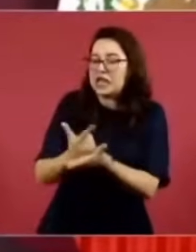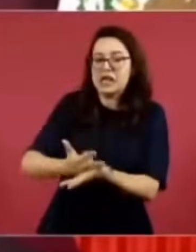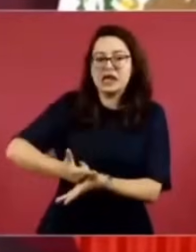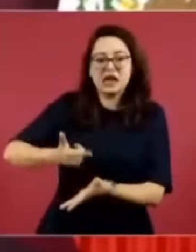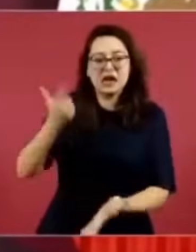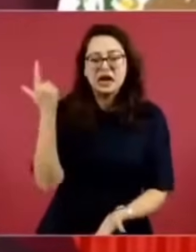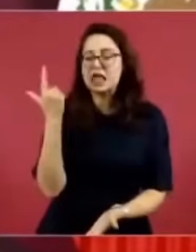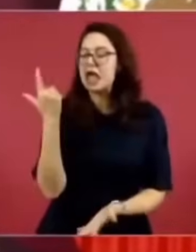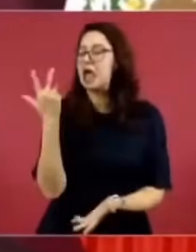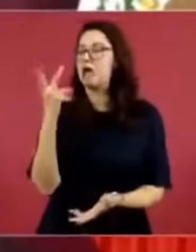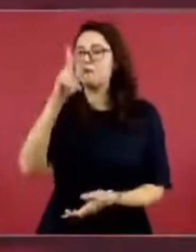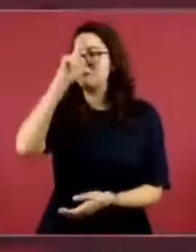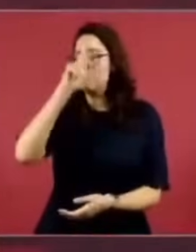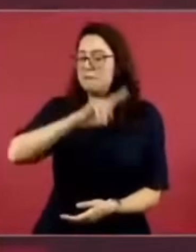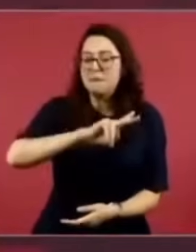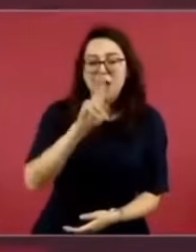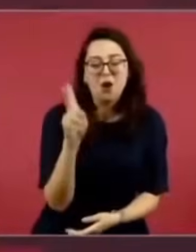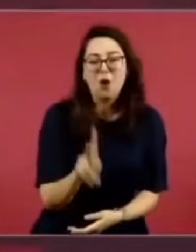que